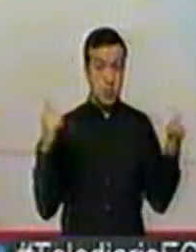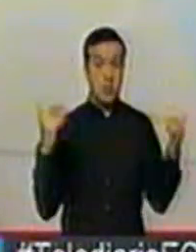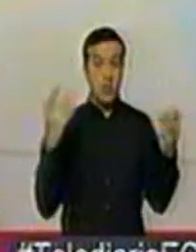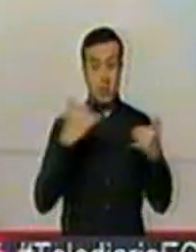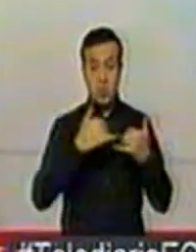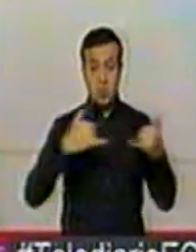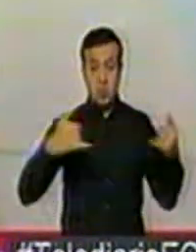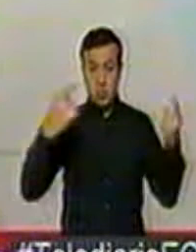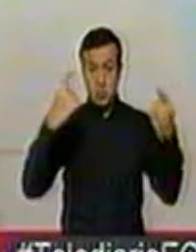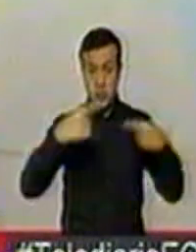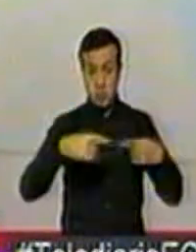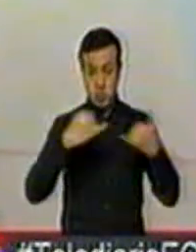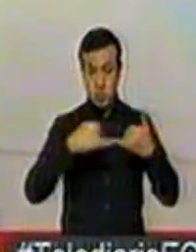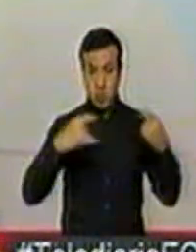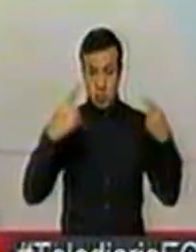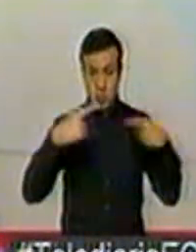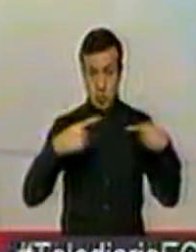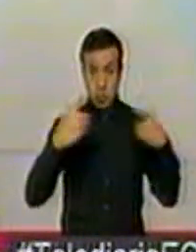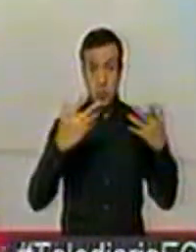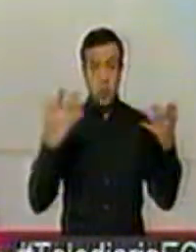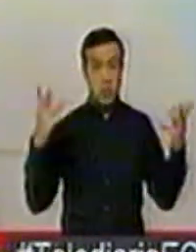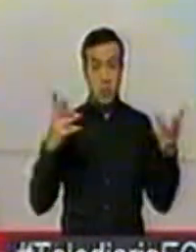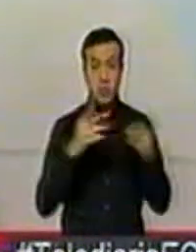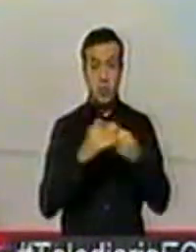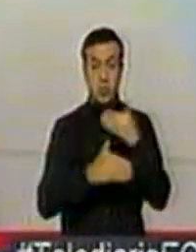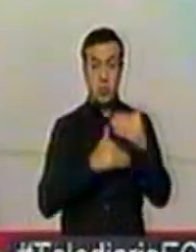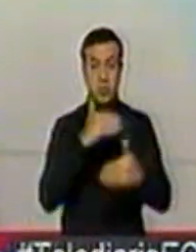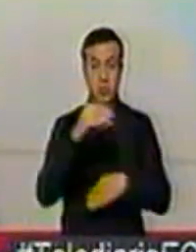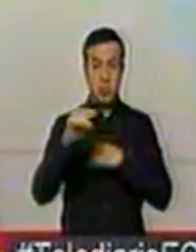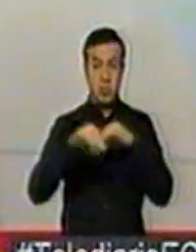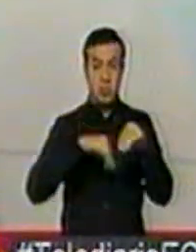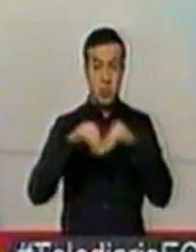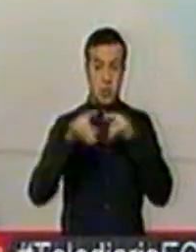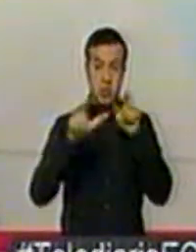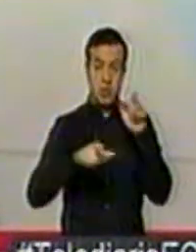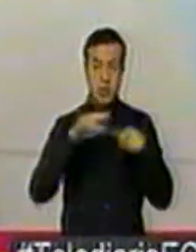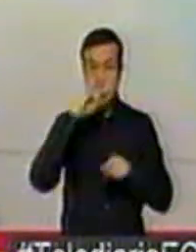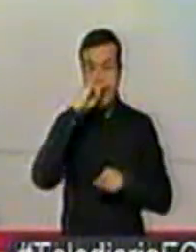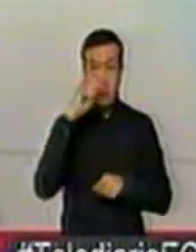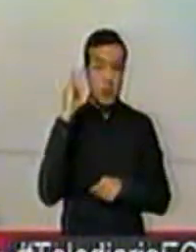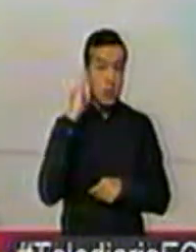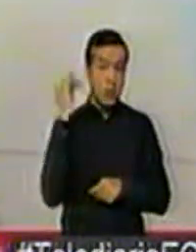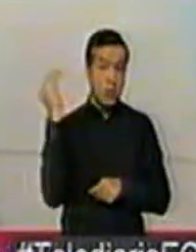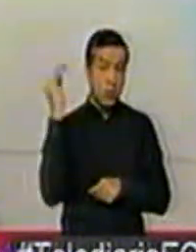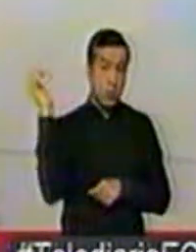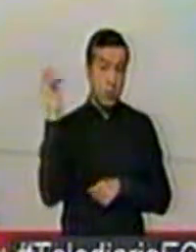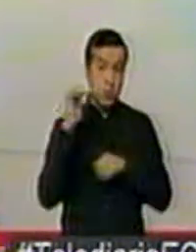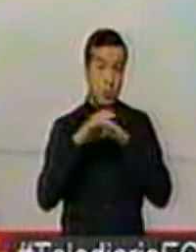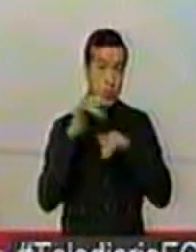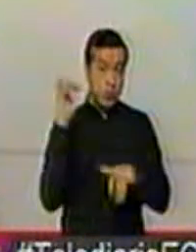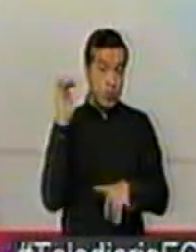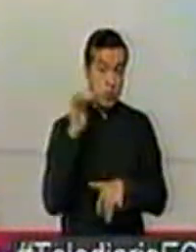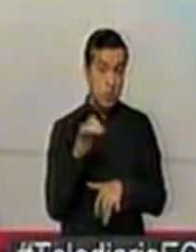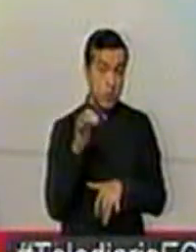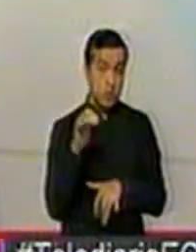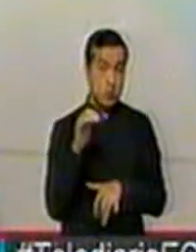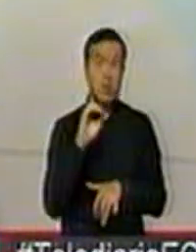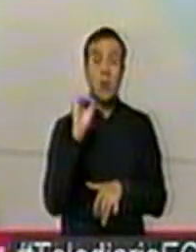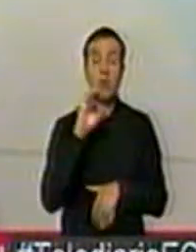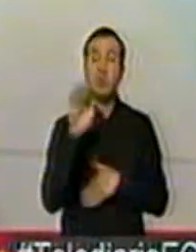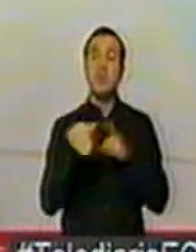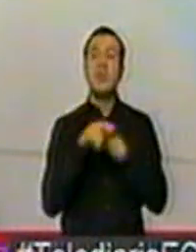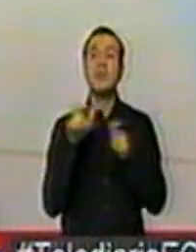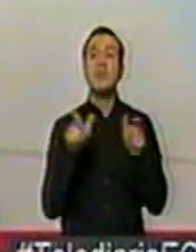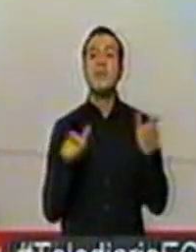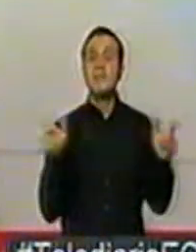frontera enfrentando precisamente todo el proceso de movilidad de niños, niñas y adolescentes no acompañados, o todas las personas